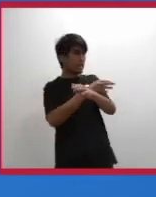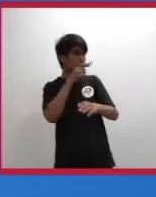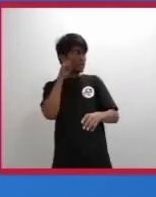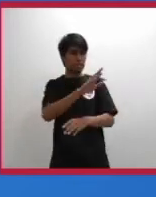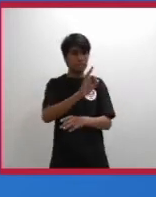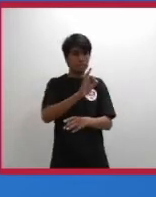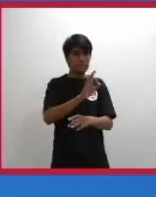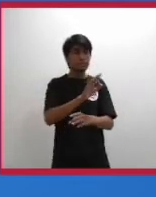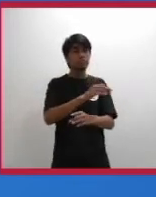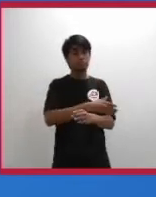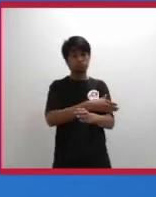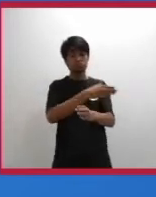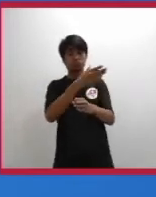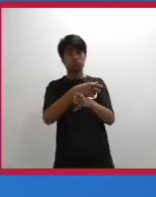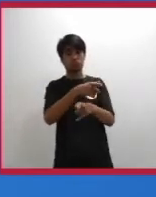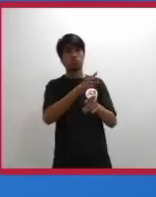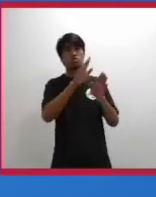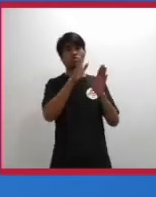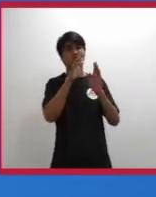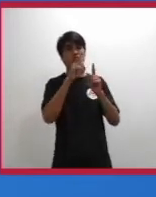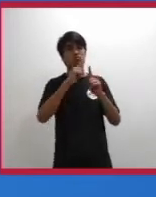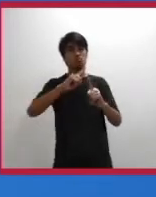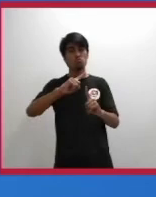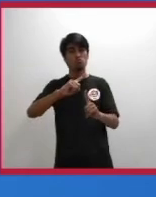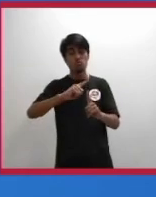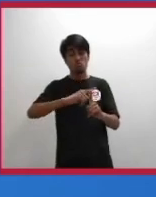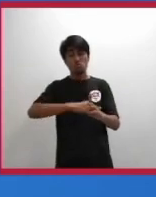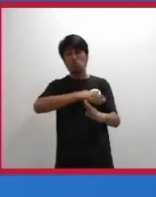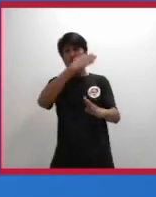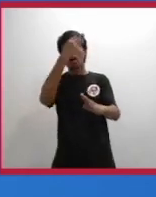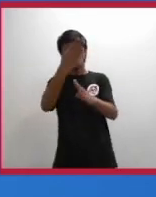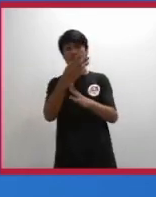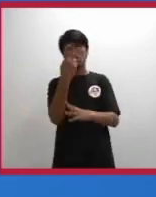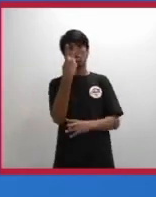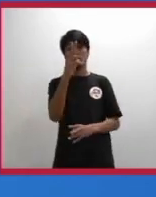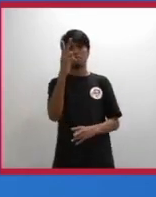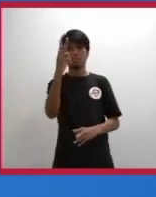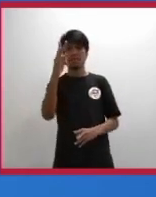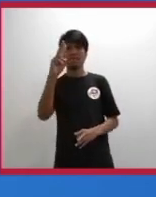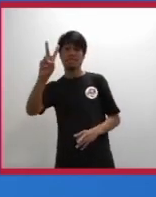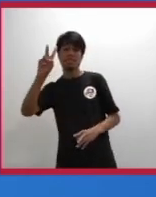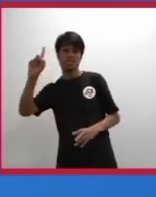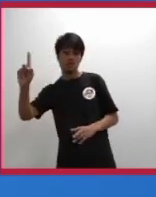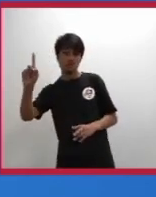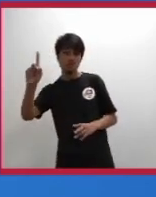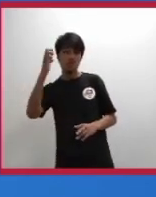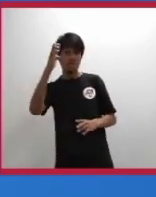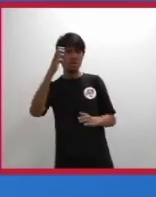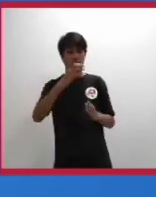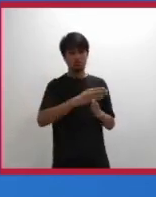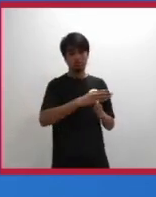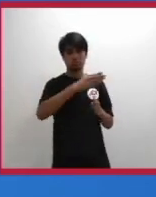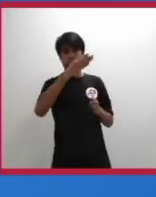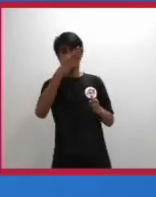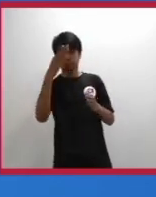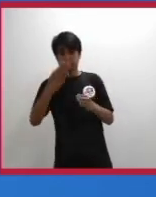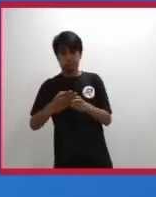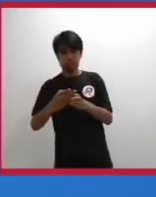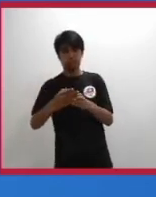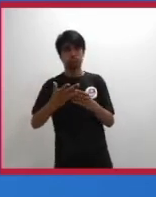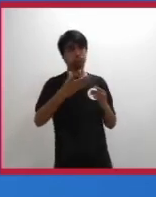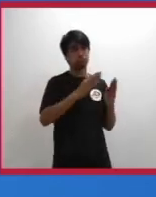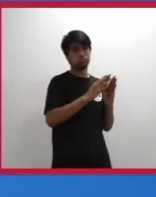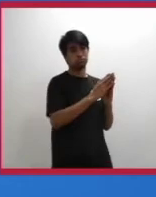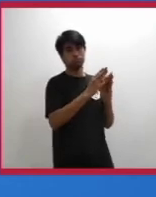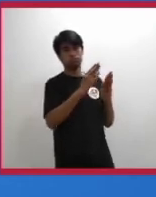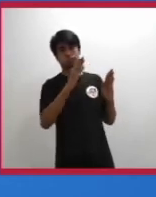de participar en estas fechas. El video y la charla va a estar disponible, así es que si conocen